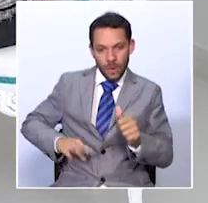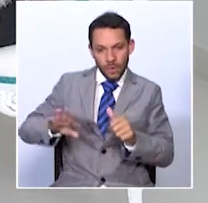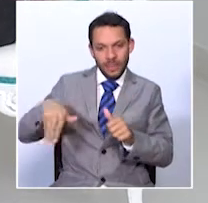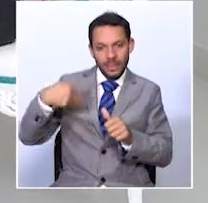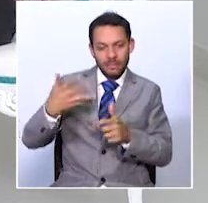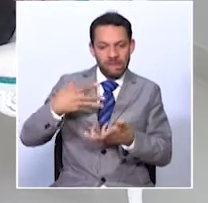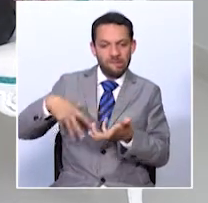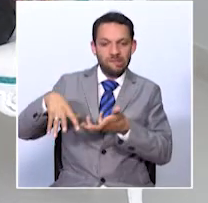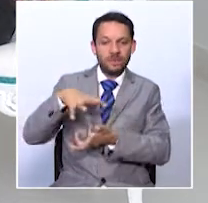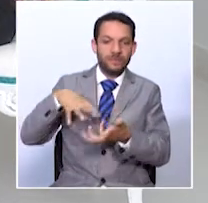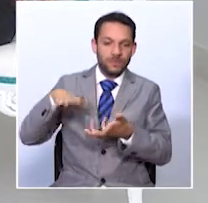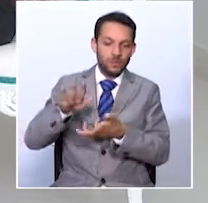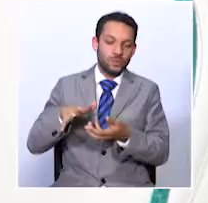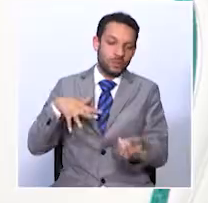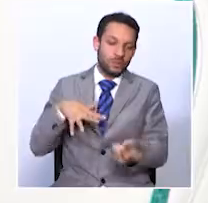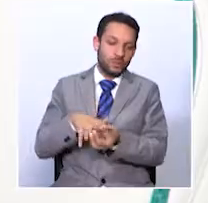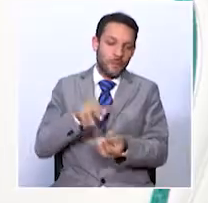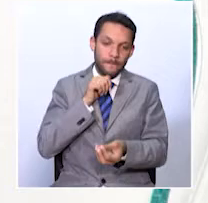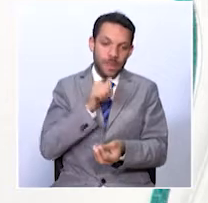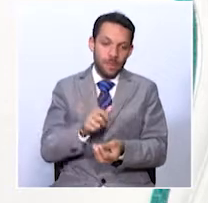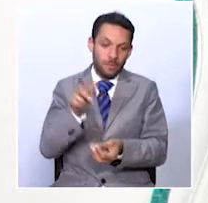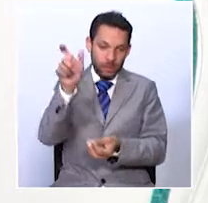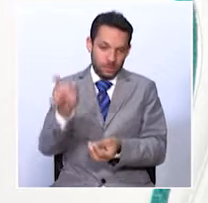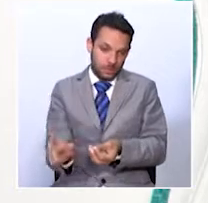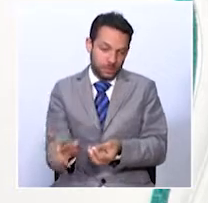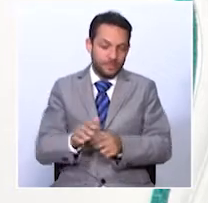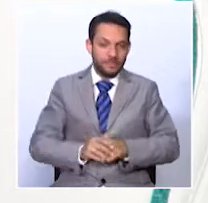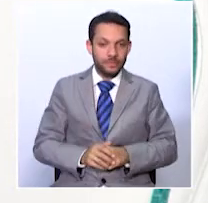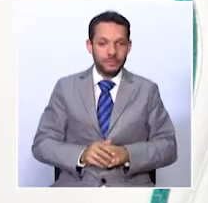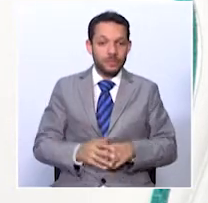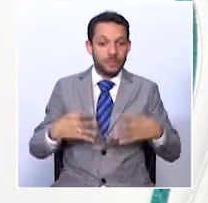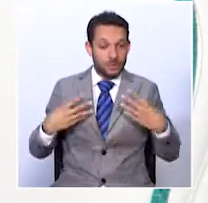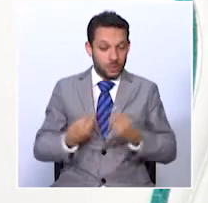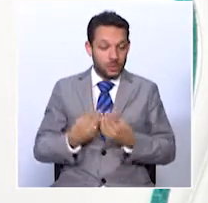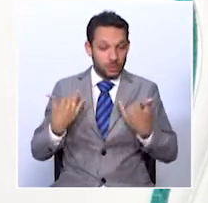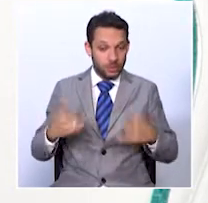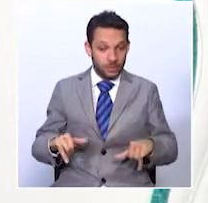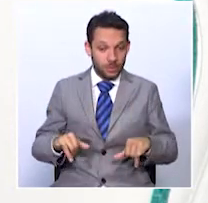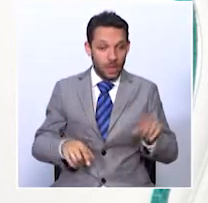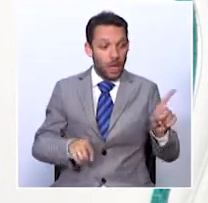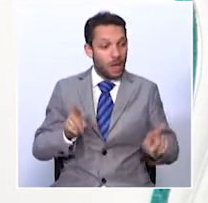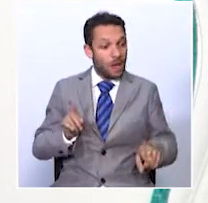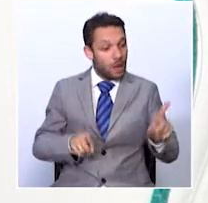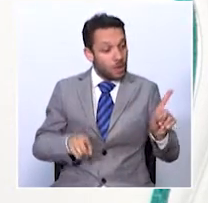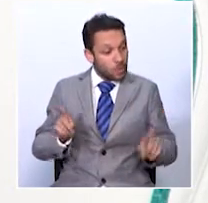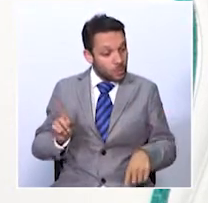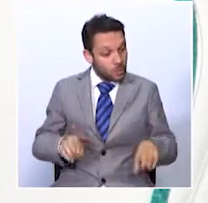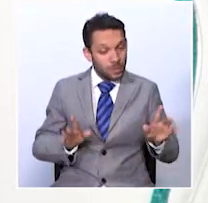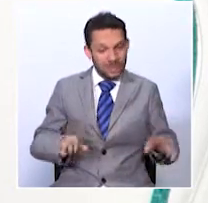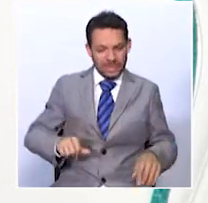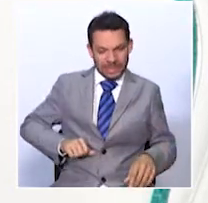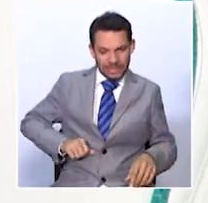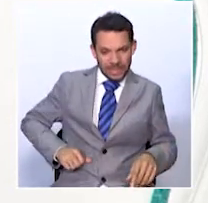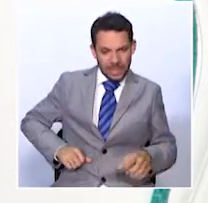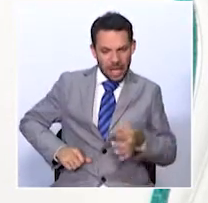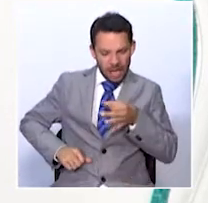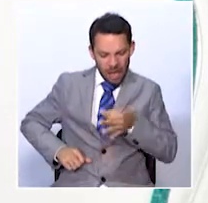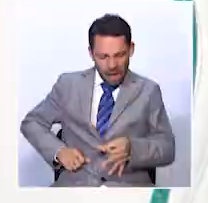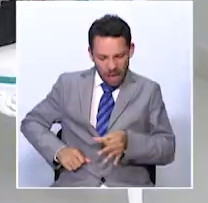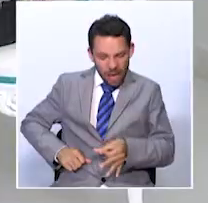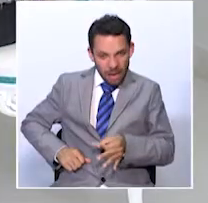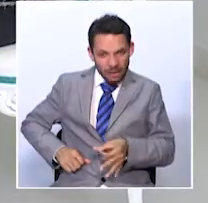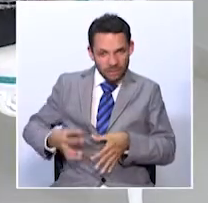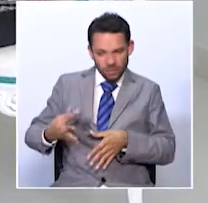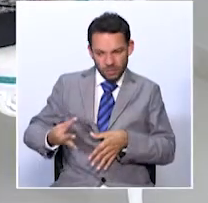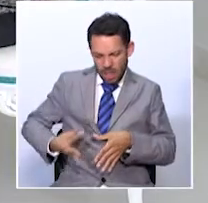defecto del que traía el paciente. Entonces, sí se presentan algunas veces cicatrices gruesas, cicatrices